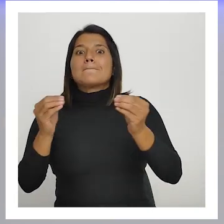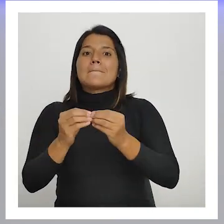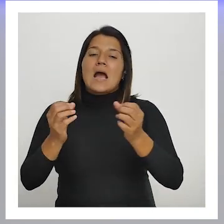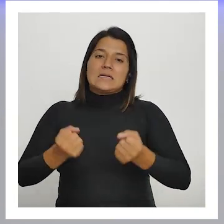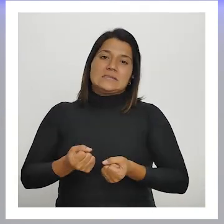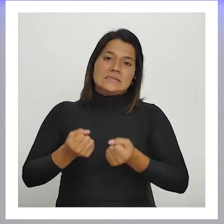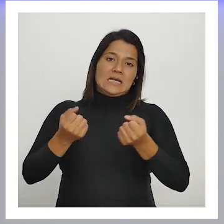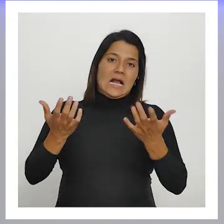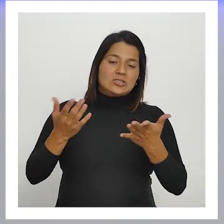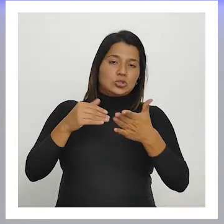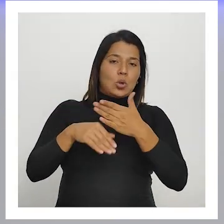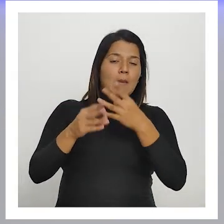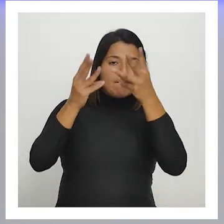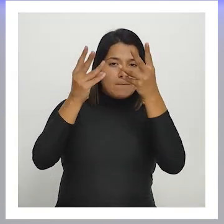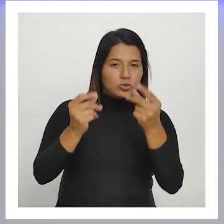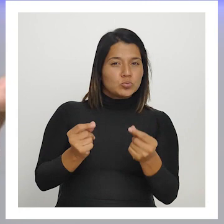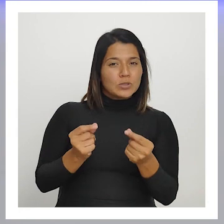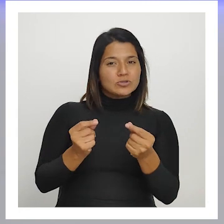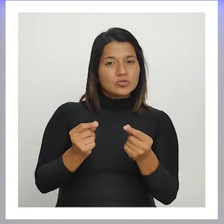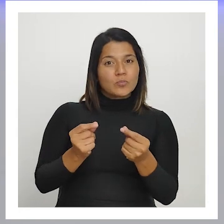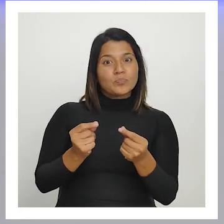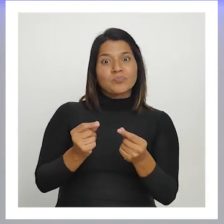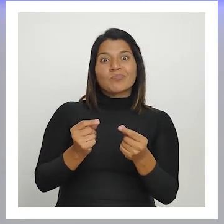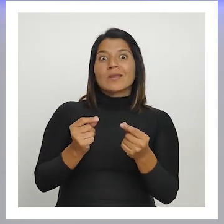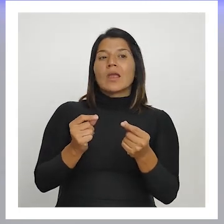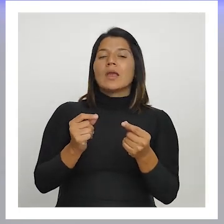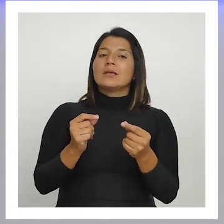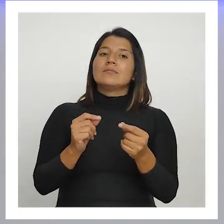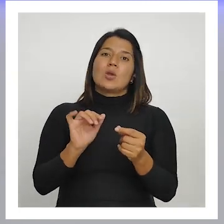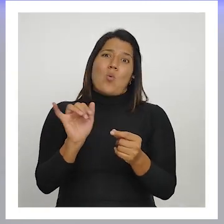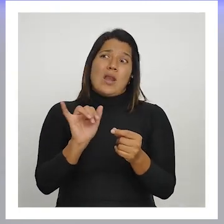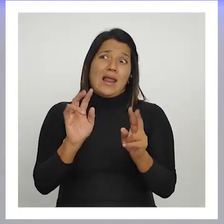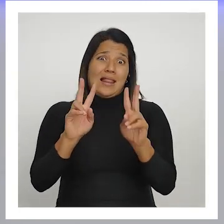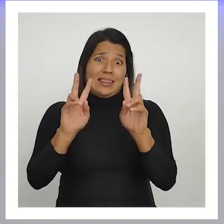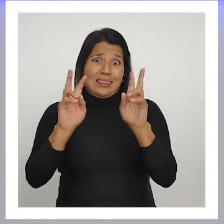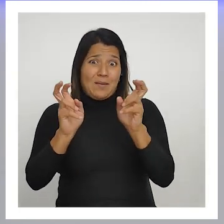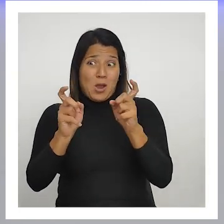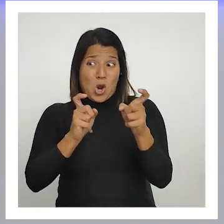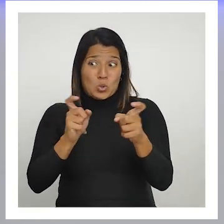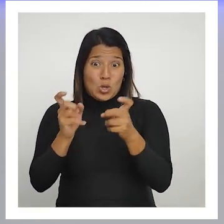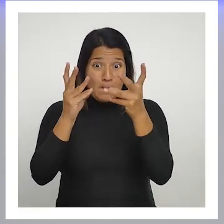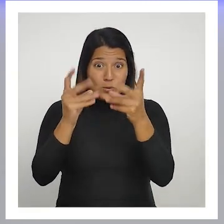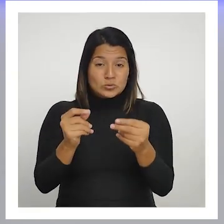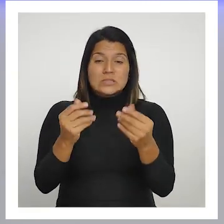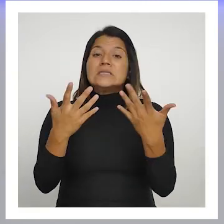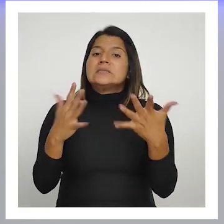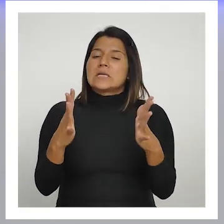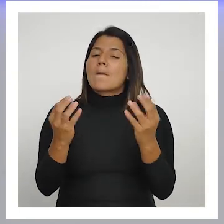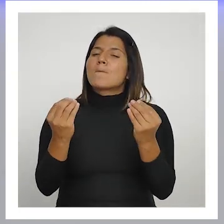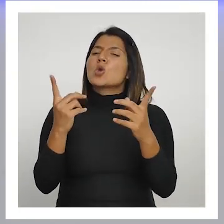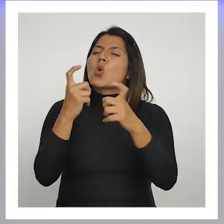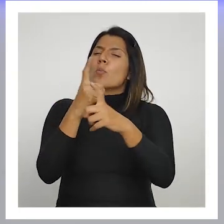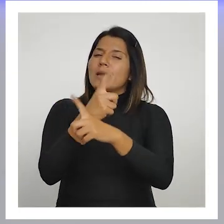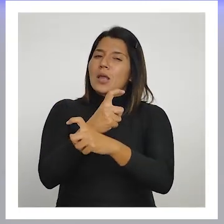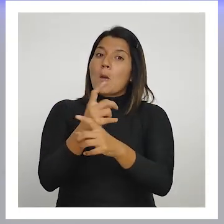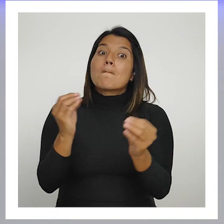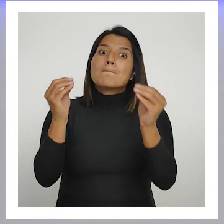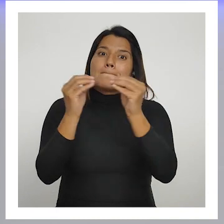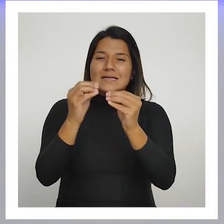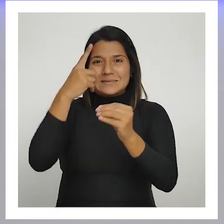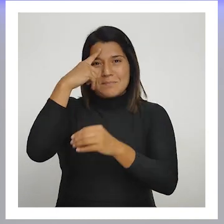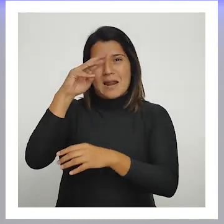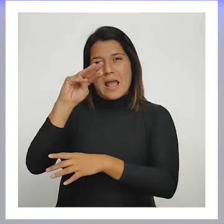sí es un tema complejo, el tema del manejo de presupuestos, sobre todo de cara a una institución tan grande como el